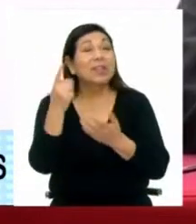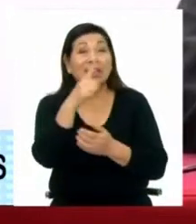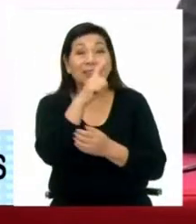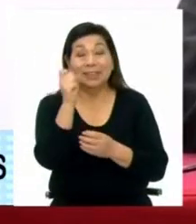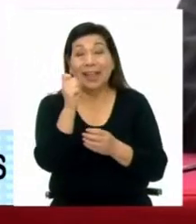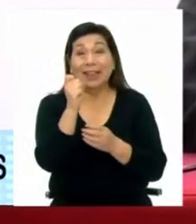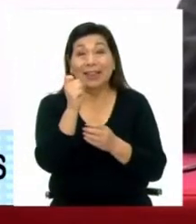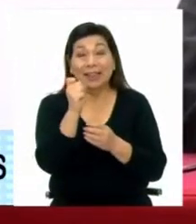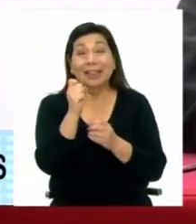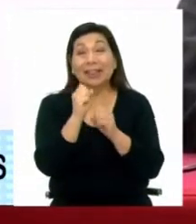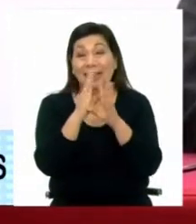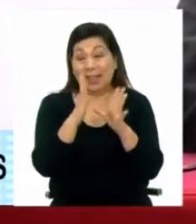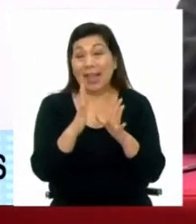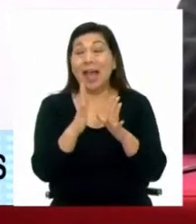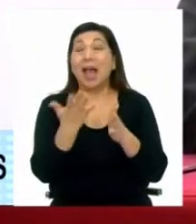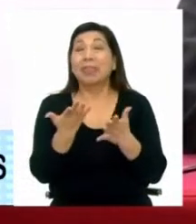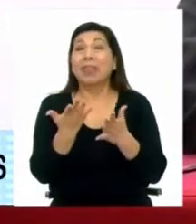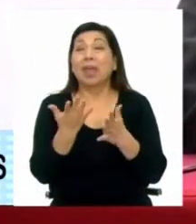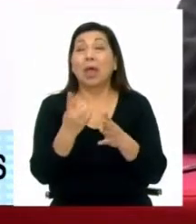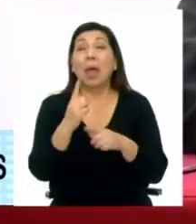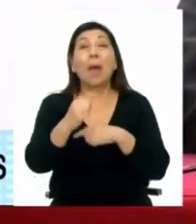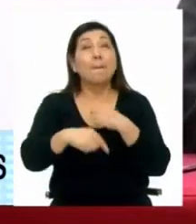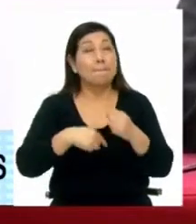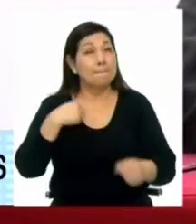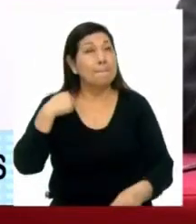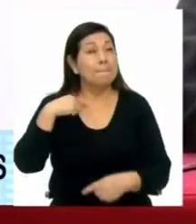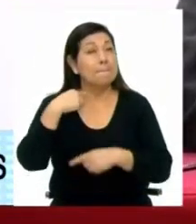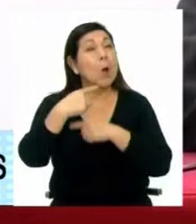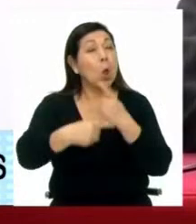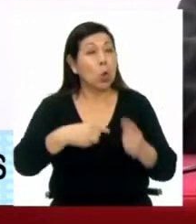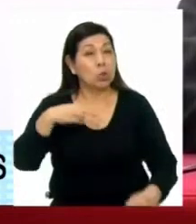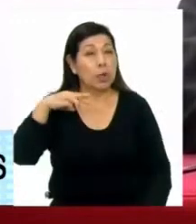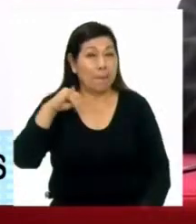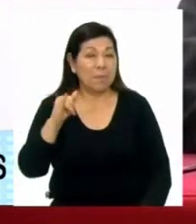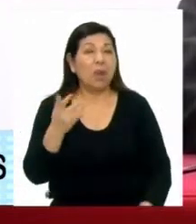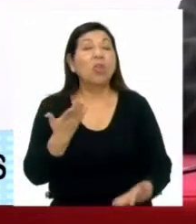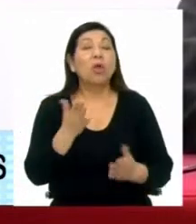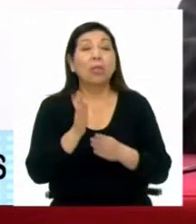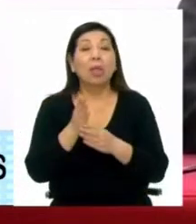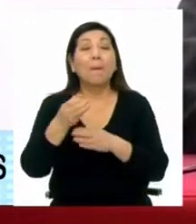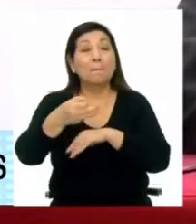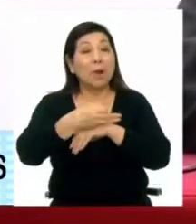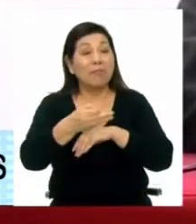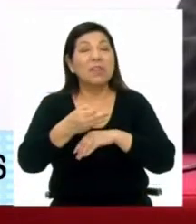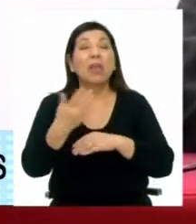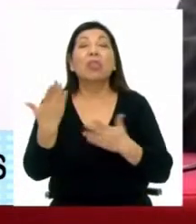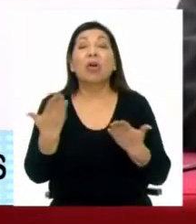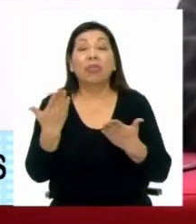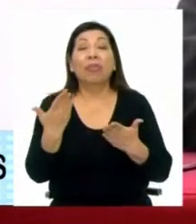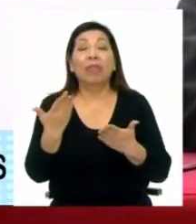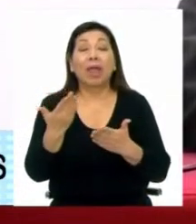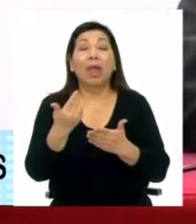100 días de gobierno el próximo miércoles en la ciudad de Ayacucho, y